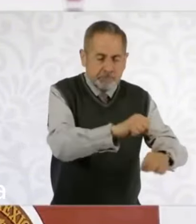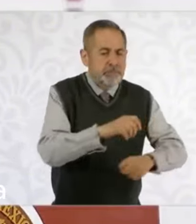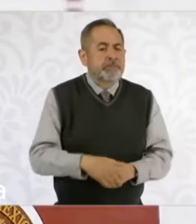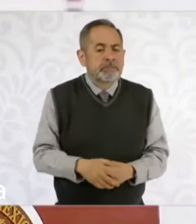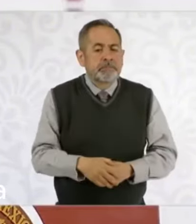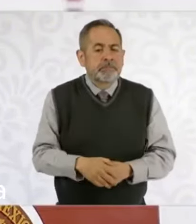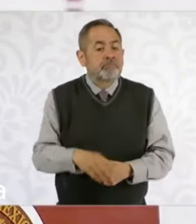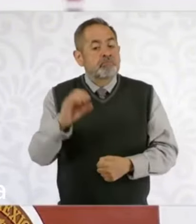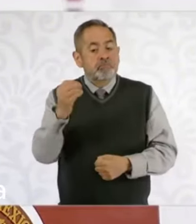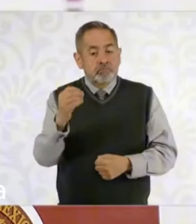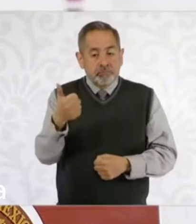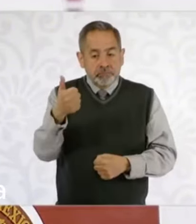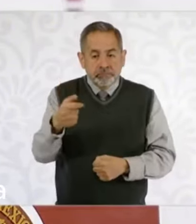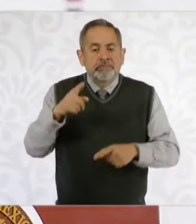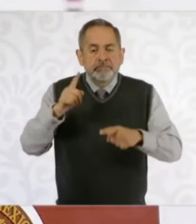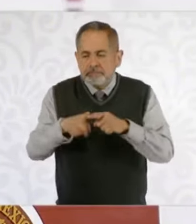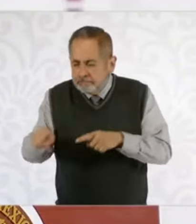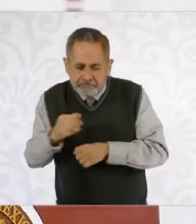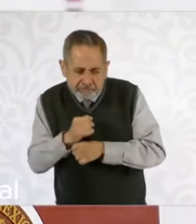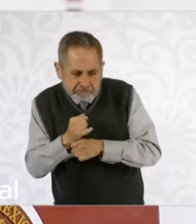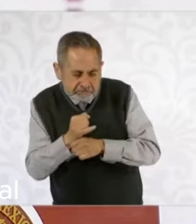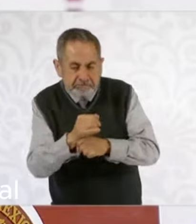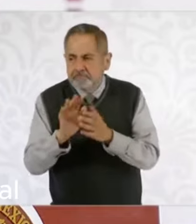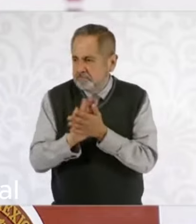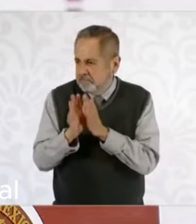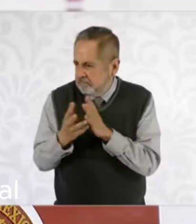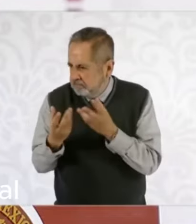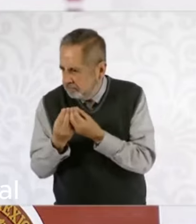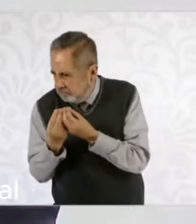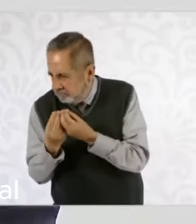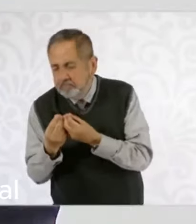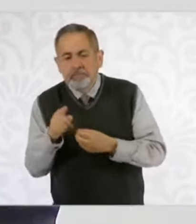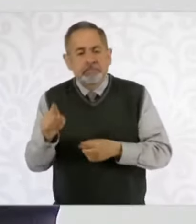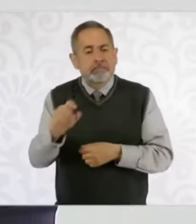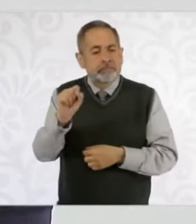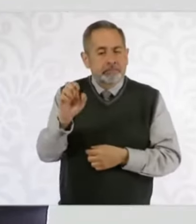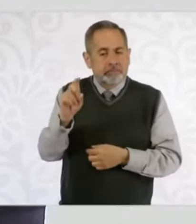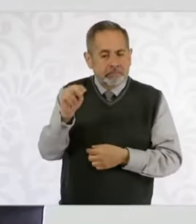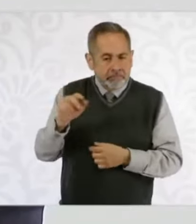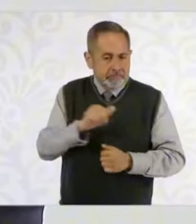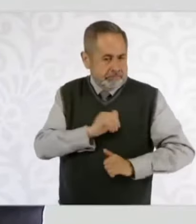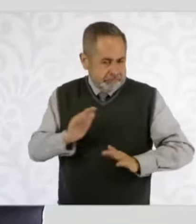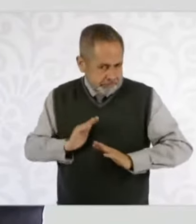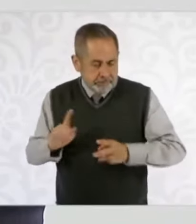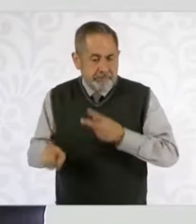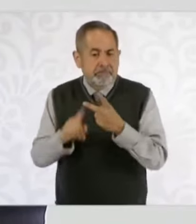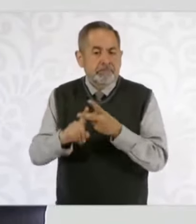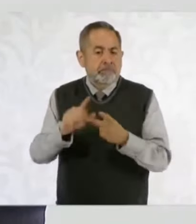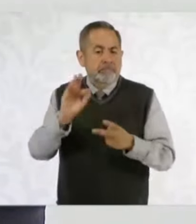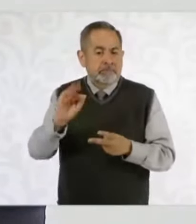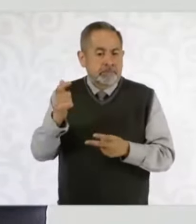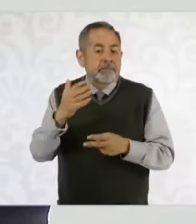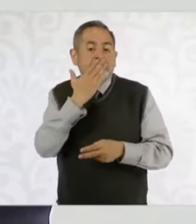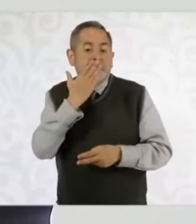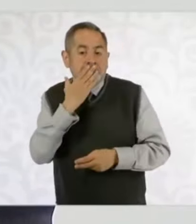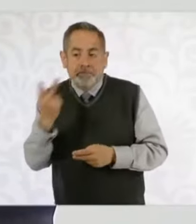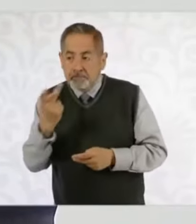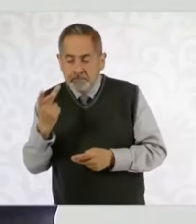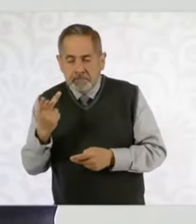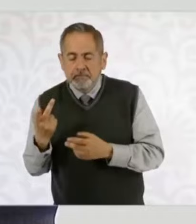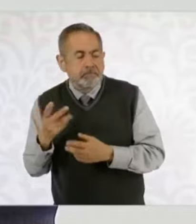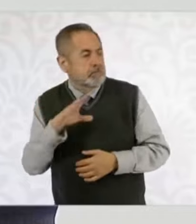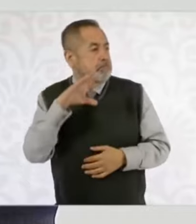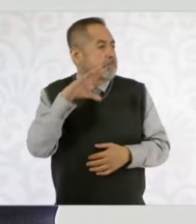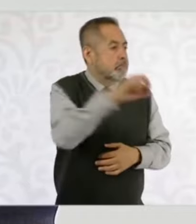octubre, resultados del trabajo de inteligencia y de la colaboración de la Secretaría de la Defensa Nacional y la Fiscalía General de Sonora, fue detenido